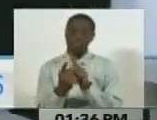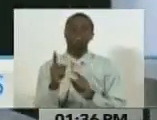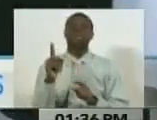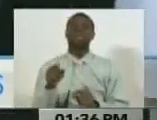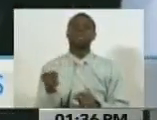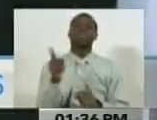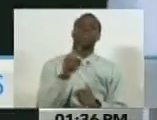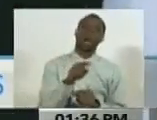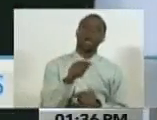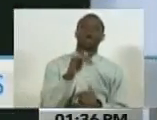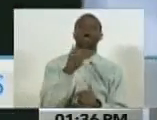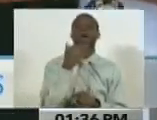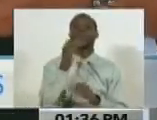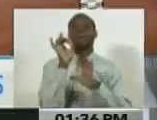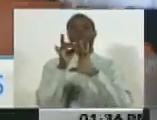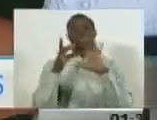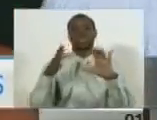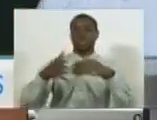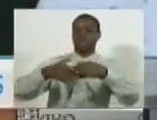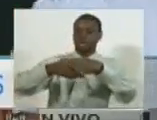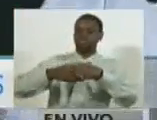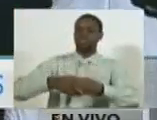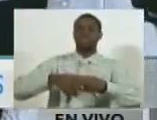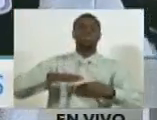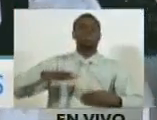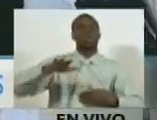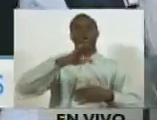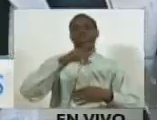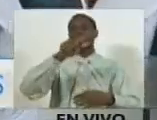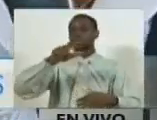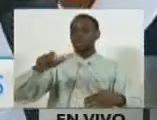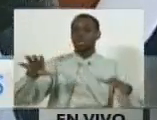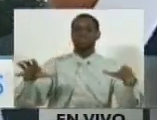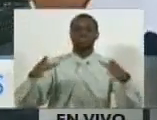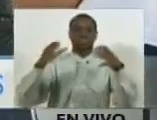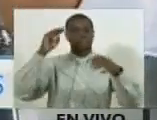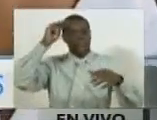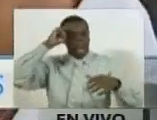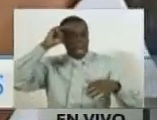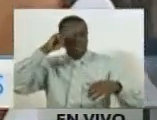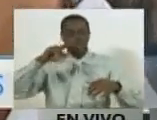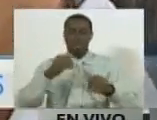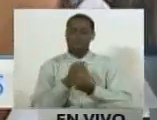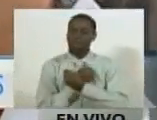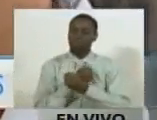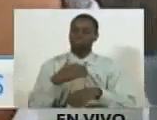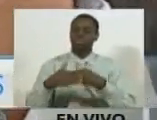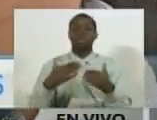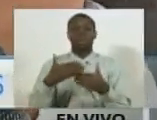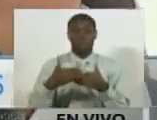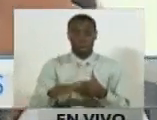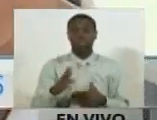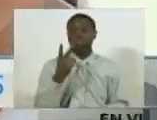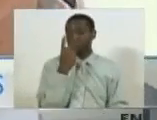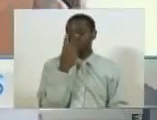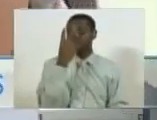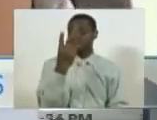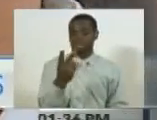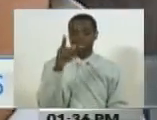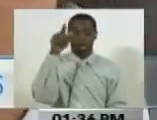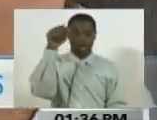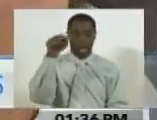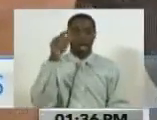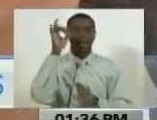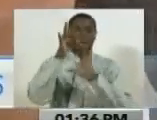al Amazonas entero, con todo su misterio, con toda su fuerza y todo su amor. Pronto estaremos por Amazonas, dando la